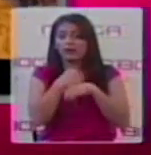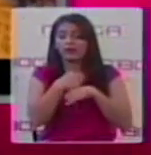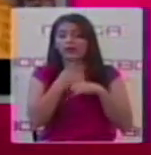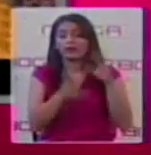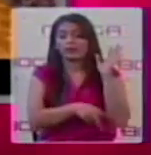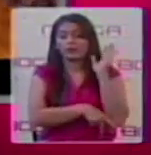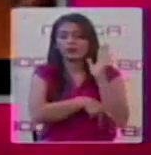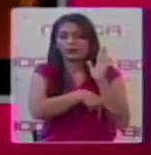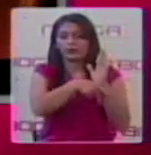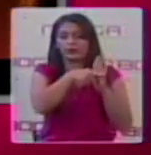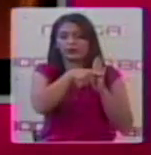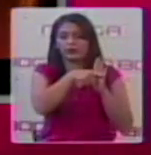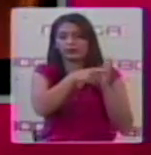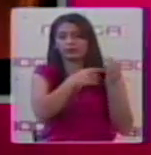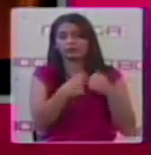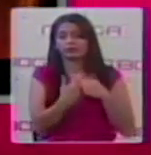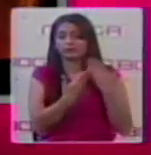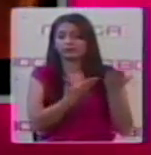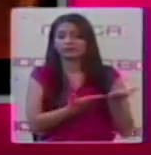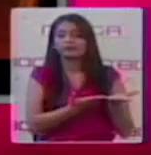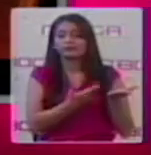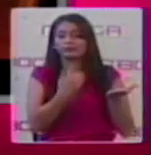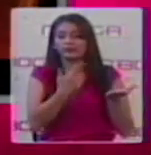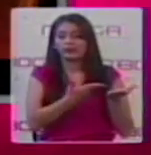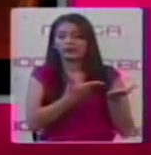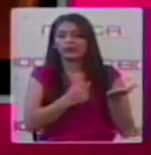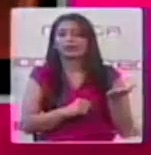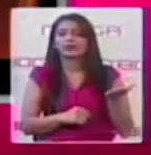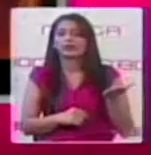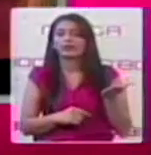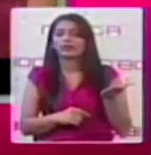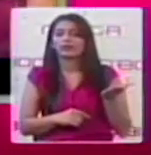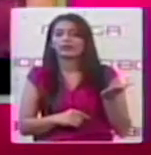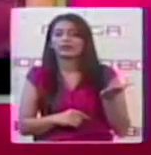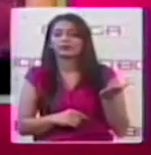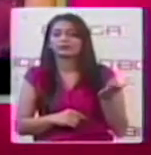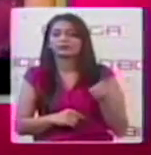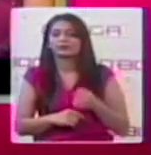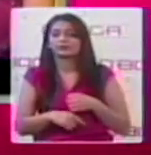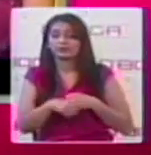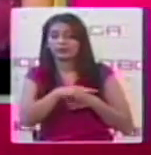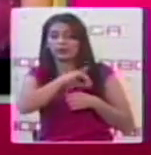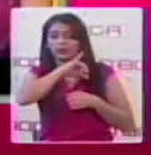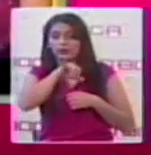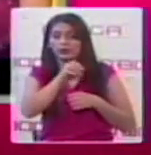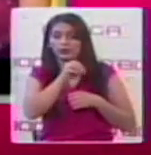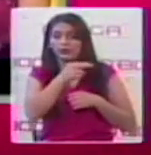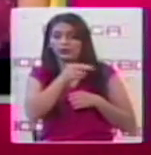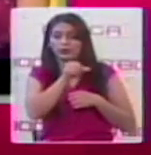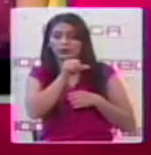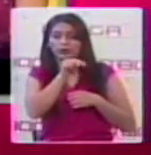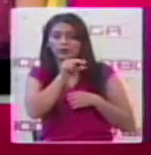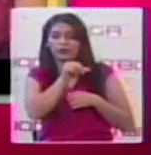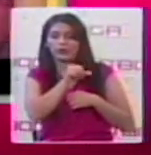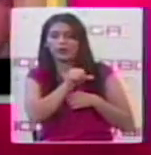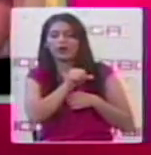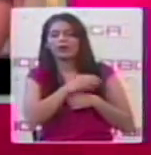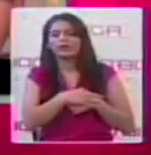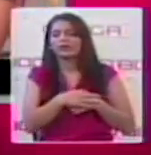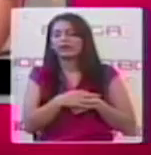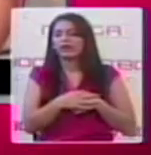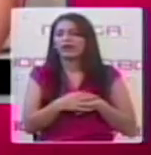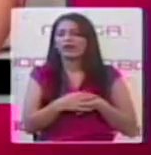Entonces, les presento, es de Copet realmente, y estoy aquí con la gerente, con Joana Espinel. Joana, ¿cuál fue el